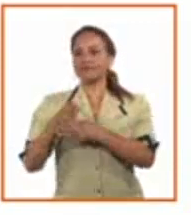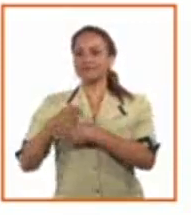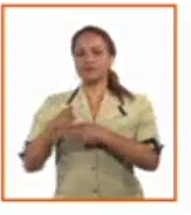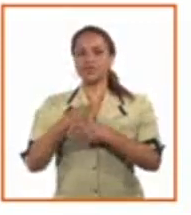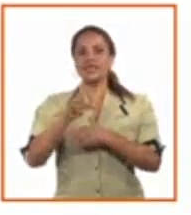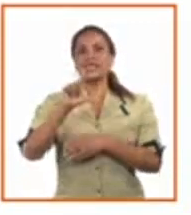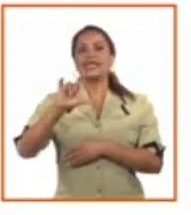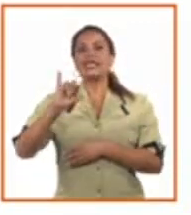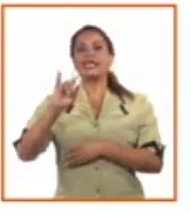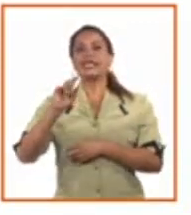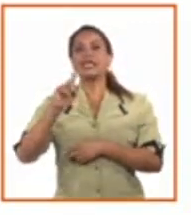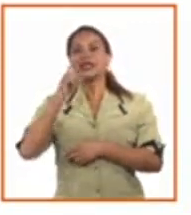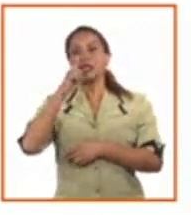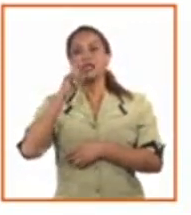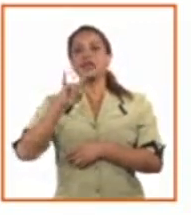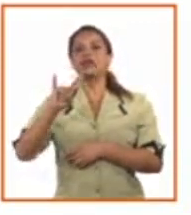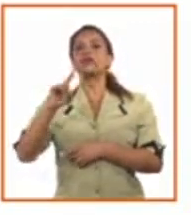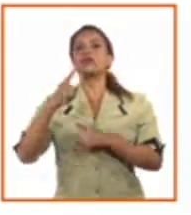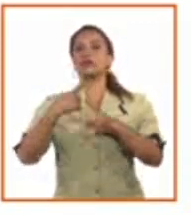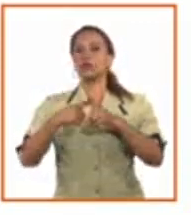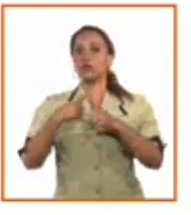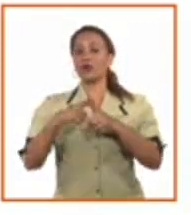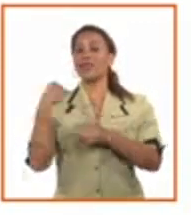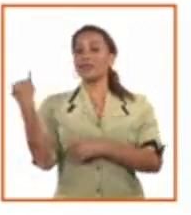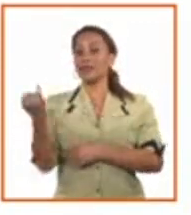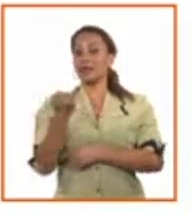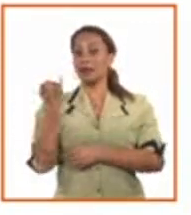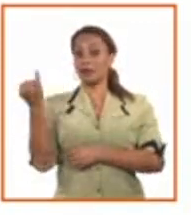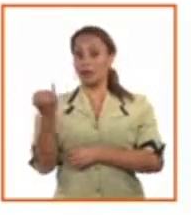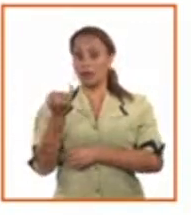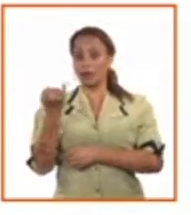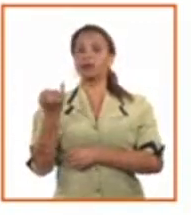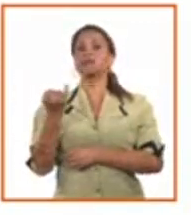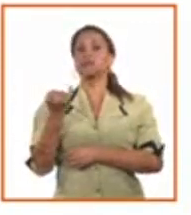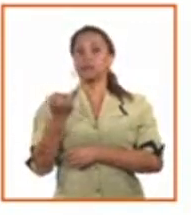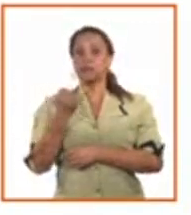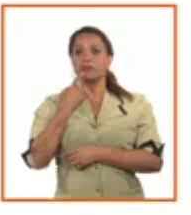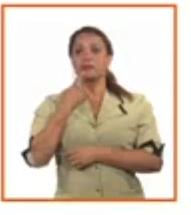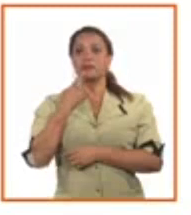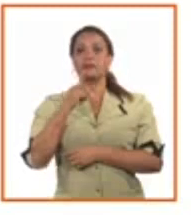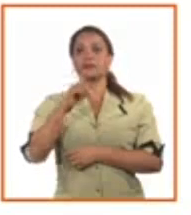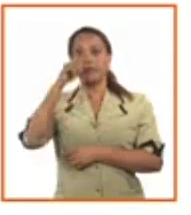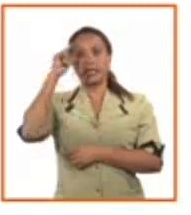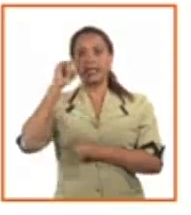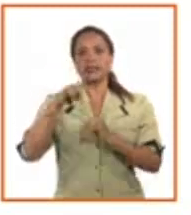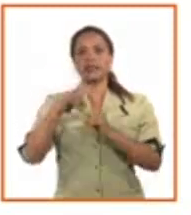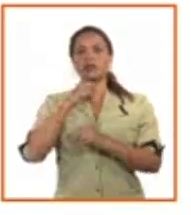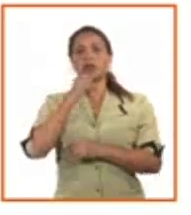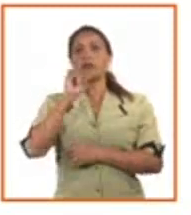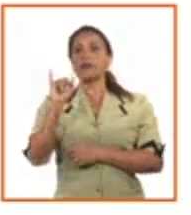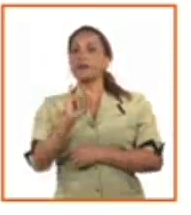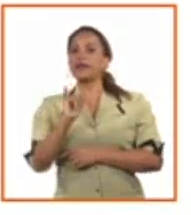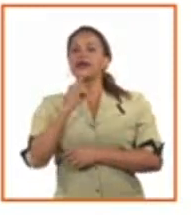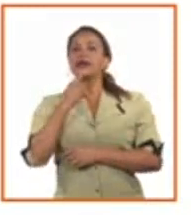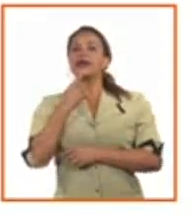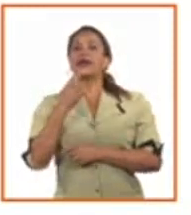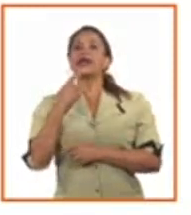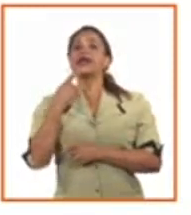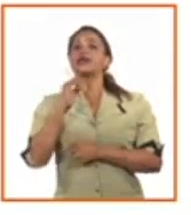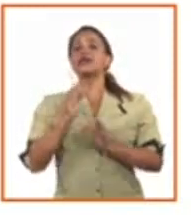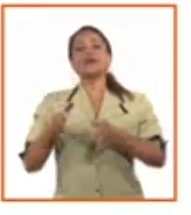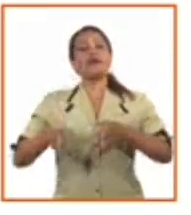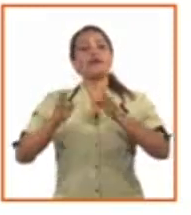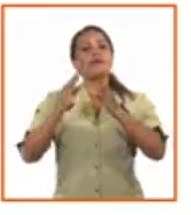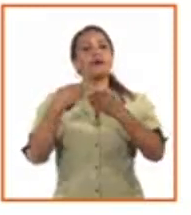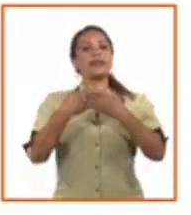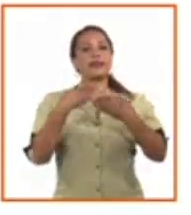que tiene que hacer integración internacionales con un esquí que también os certificadora en temas de ingeniería de requisitos ingeniería de